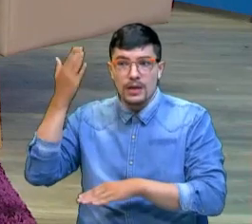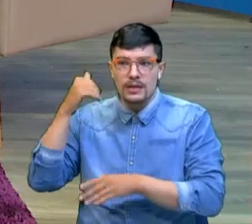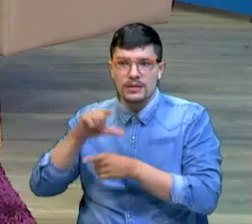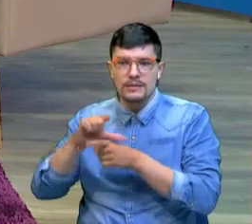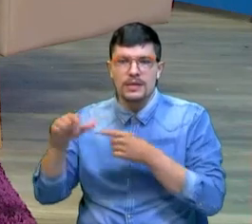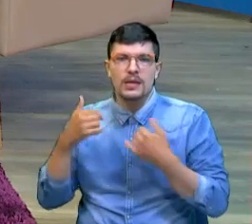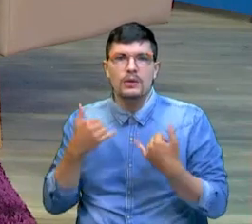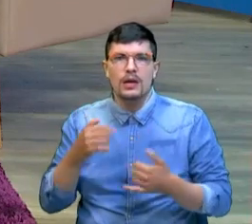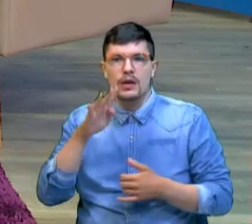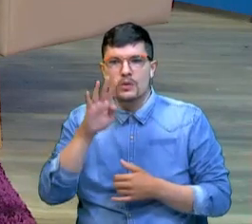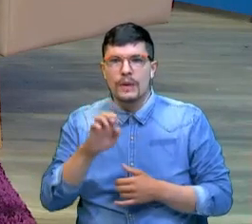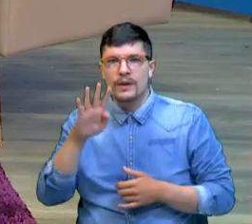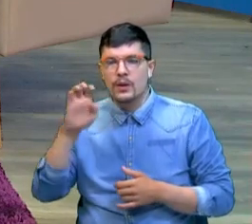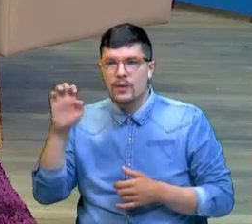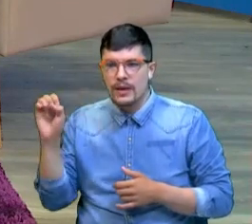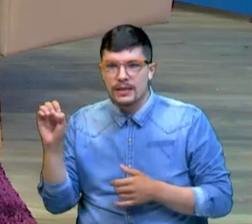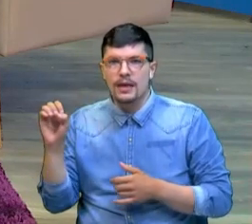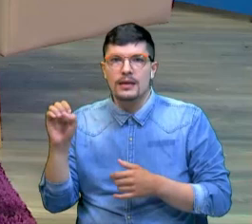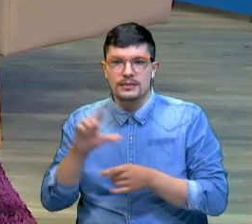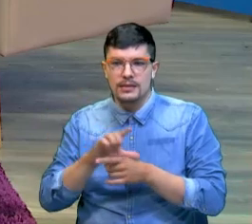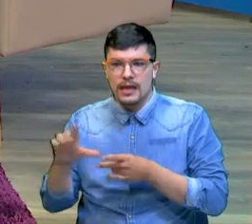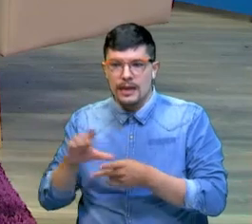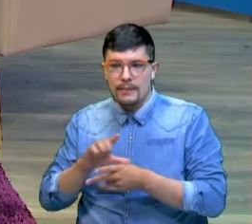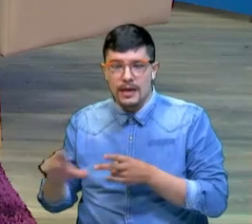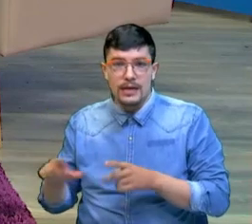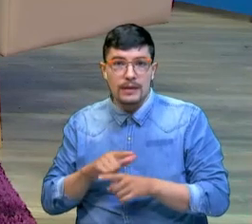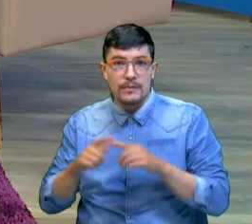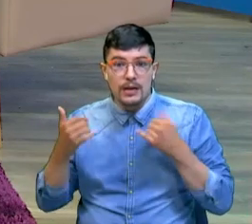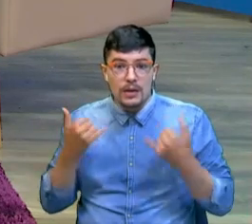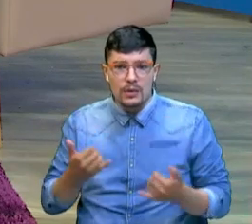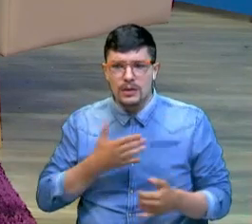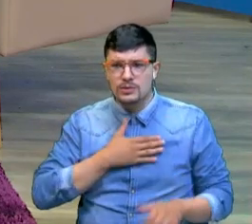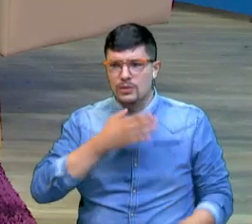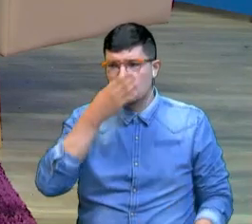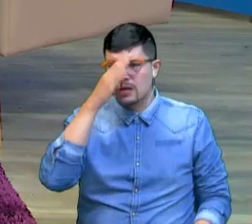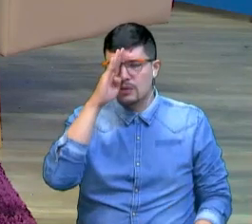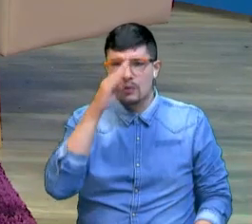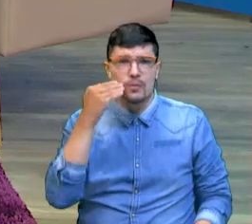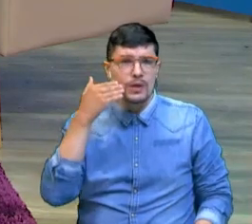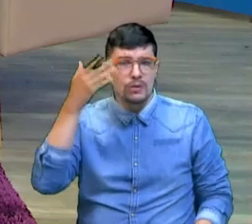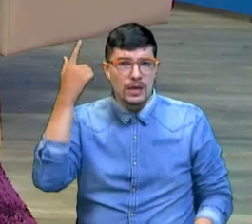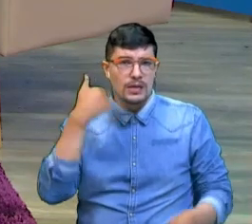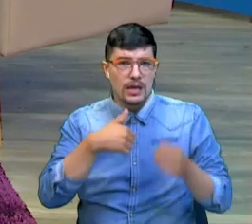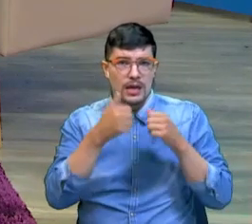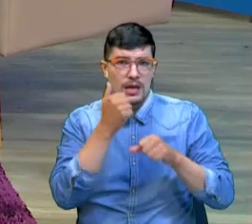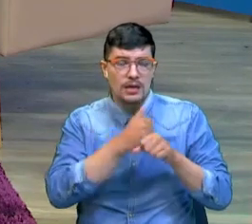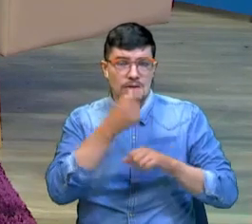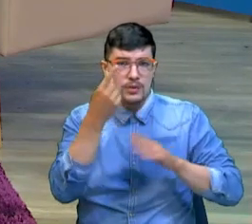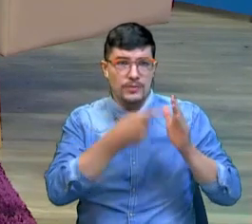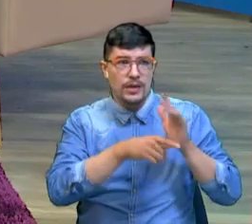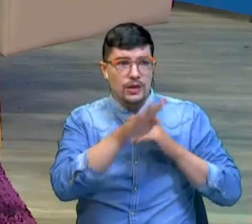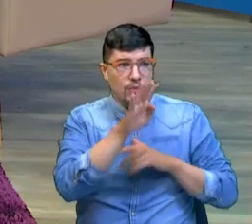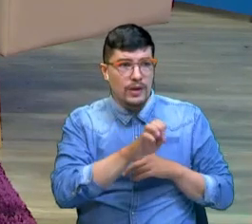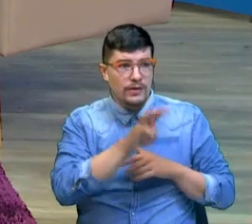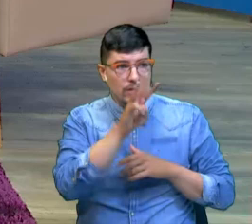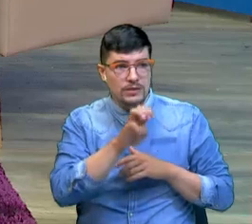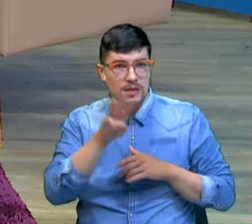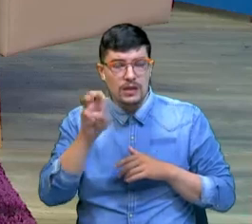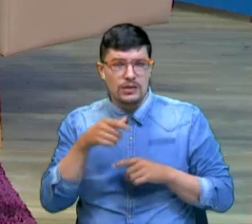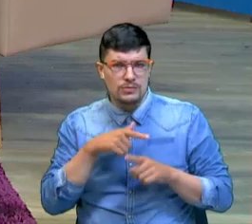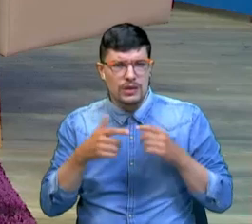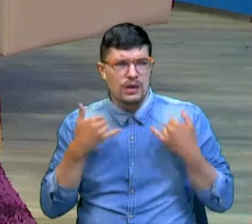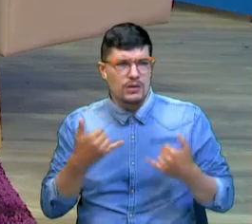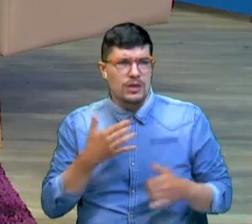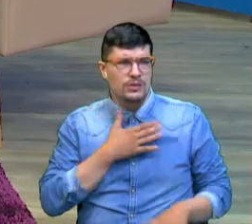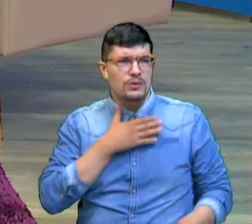tengo 990 semanas. Yo estoy con la duda, yo empecé a cotizar desde el 88 y tengo